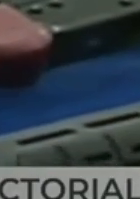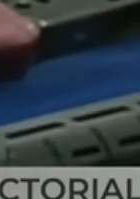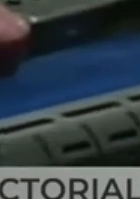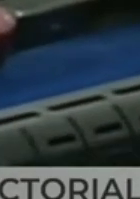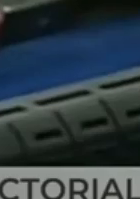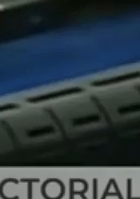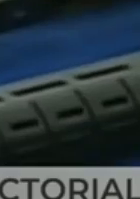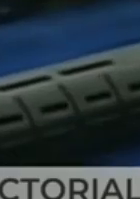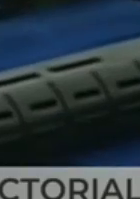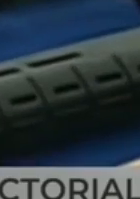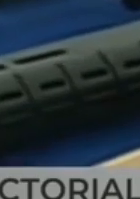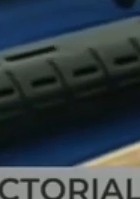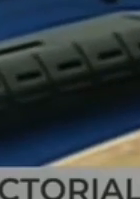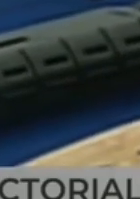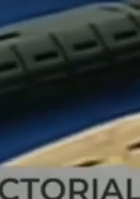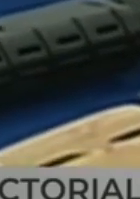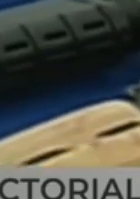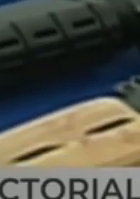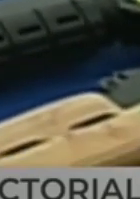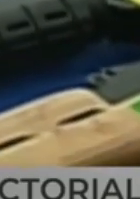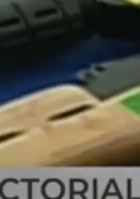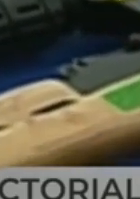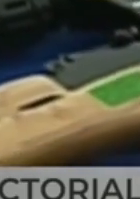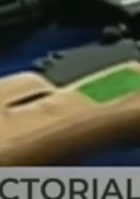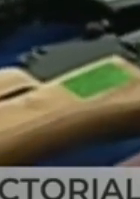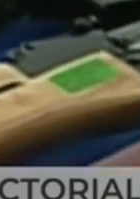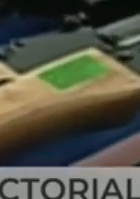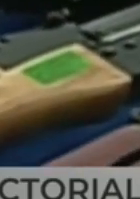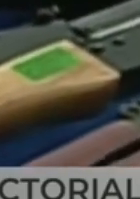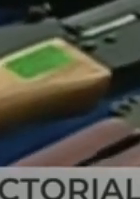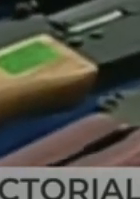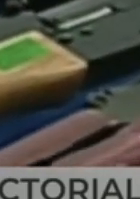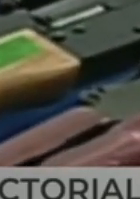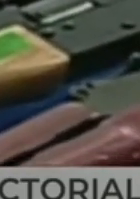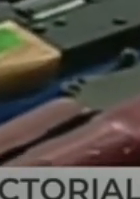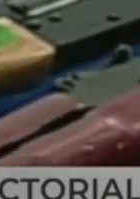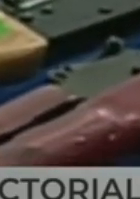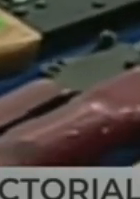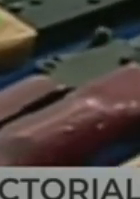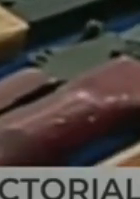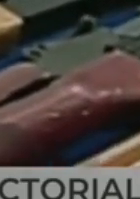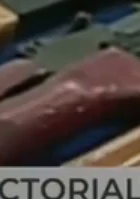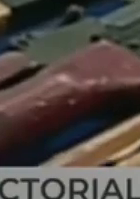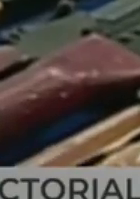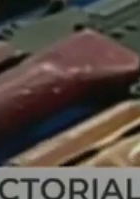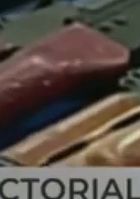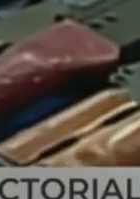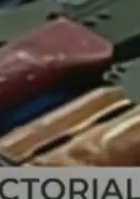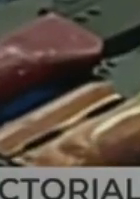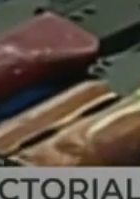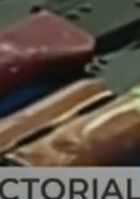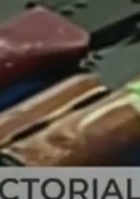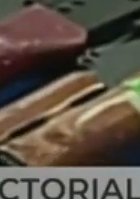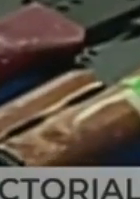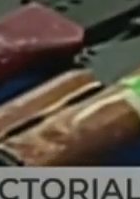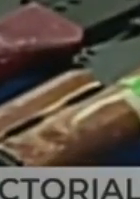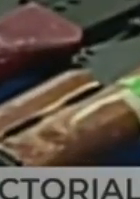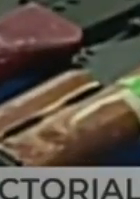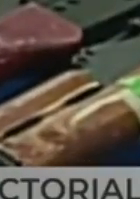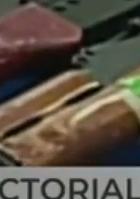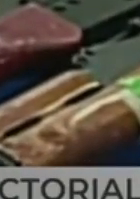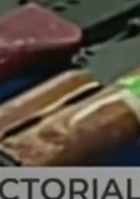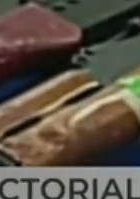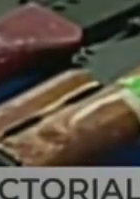Venezuela, garante de la paz, el gobierno bolivariano. Queremos informar esto no como una forma